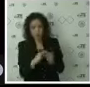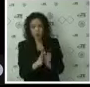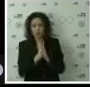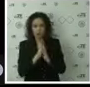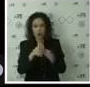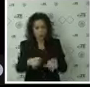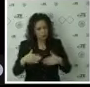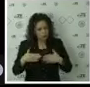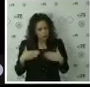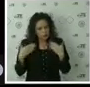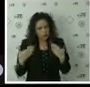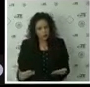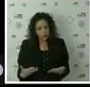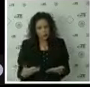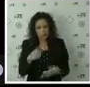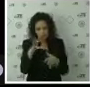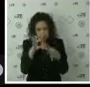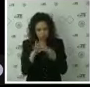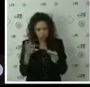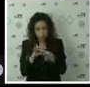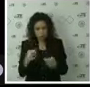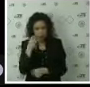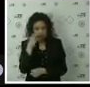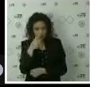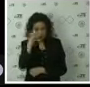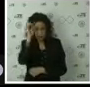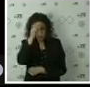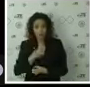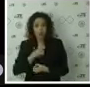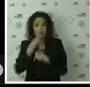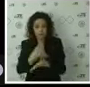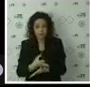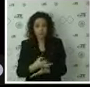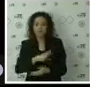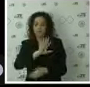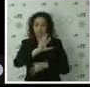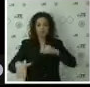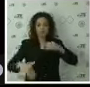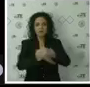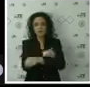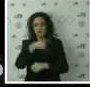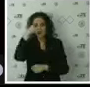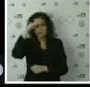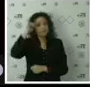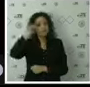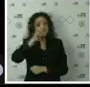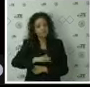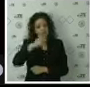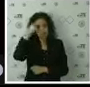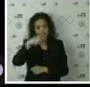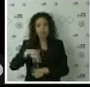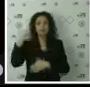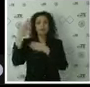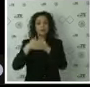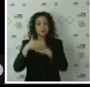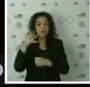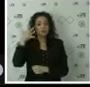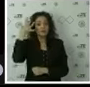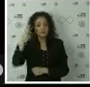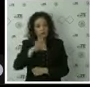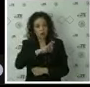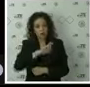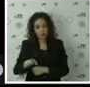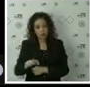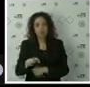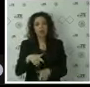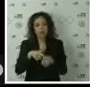y empatía, que lo que digan va a dejar huella y tiene que servir para orientarnos, para guiarnos. Muchas gracias. En ese sentido, mi